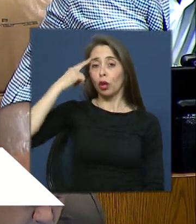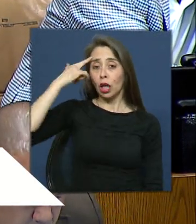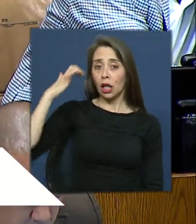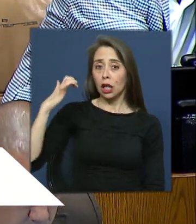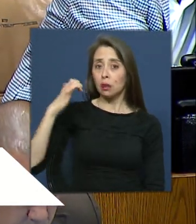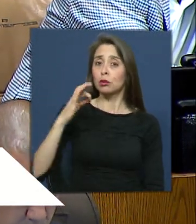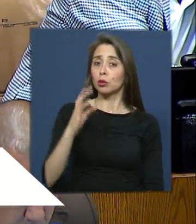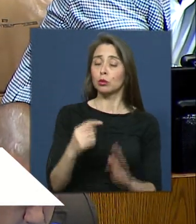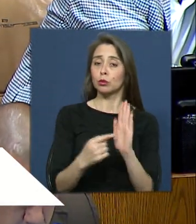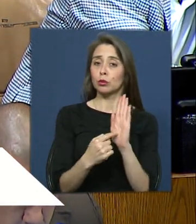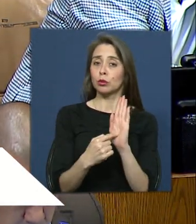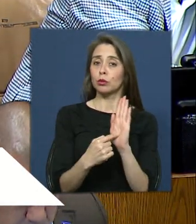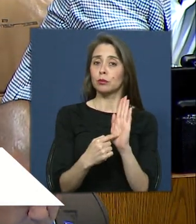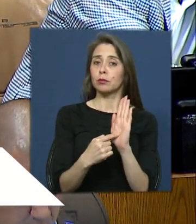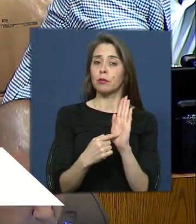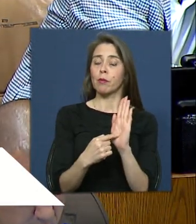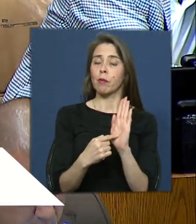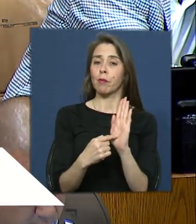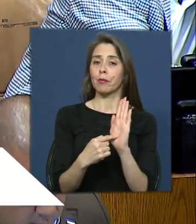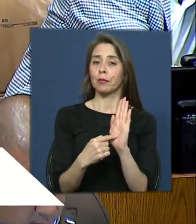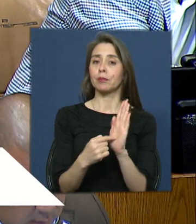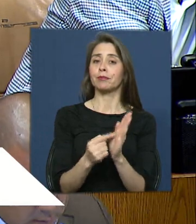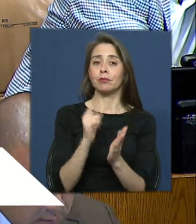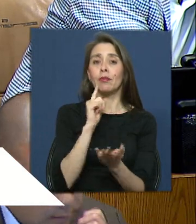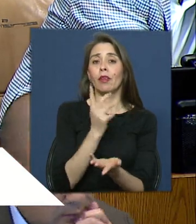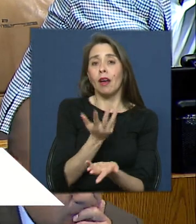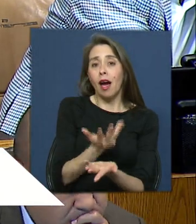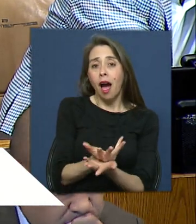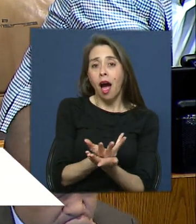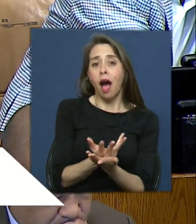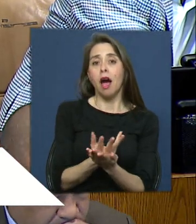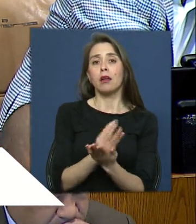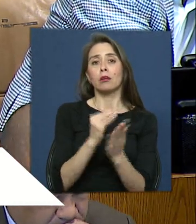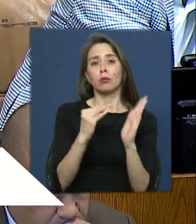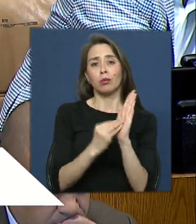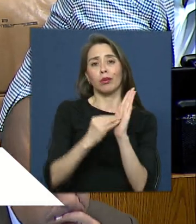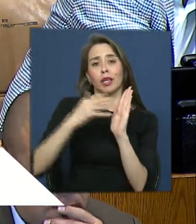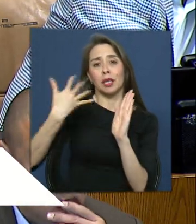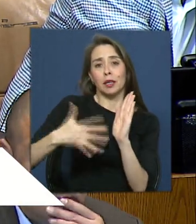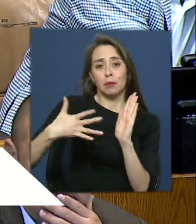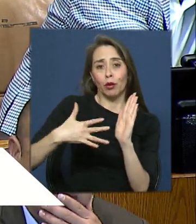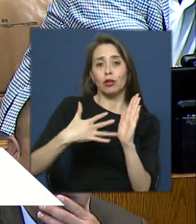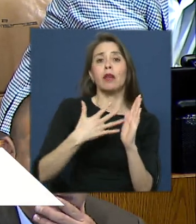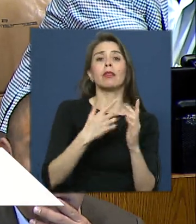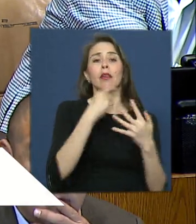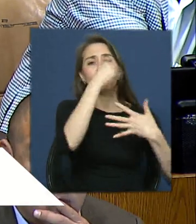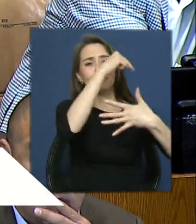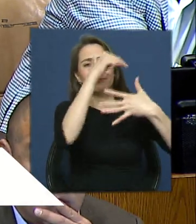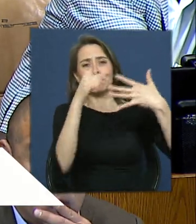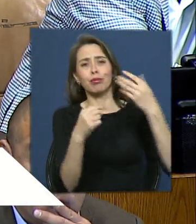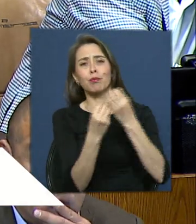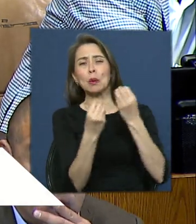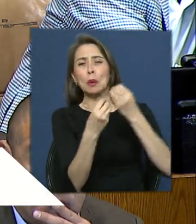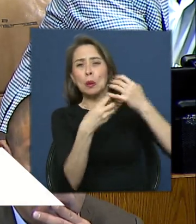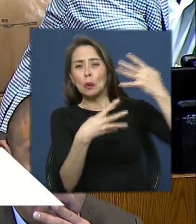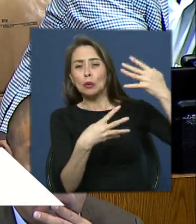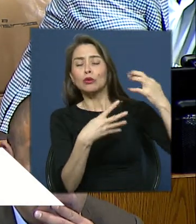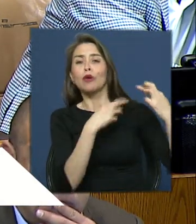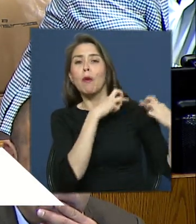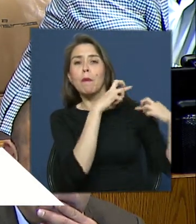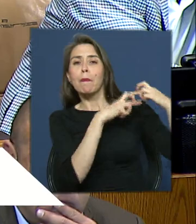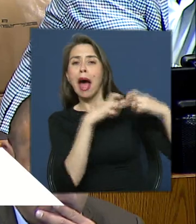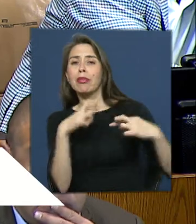plantea en la necesidad de que exista la relevancia que se requiere dentro del patrimonio cultural de nuestro país, la producción